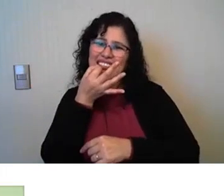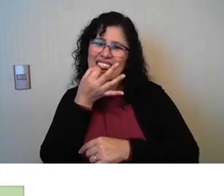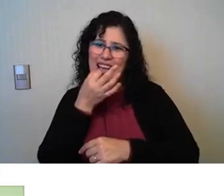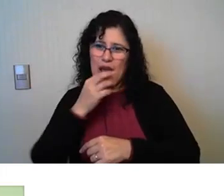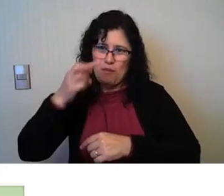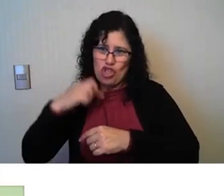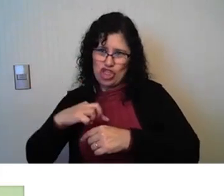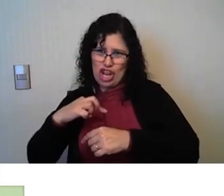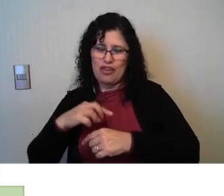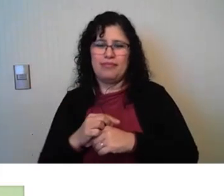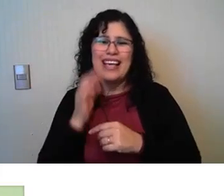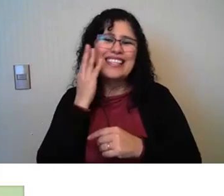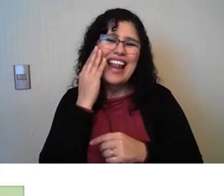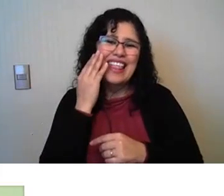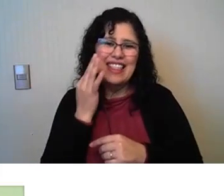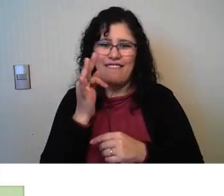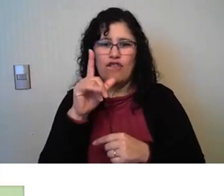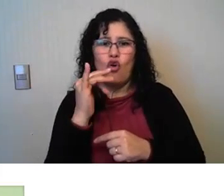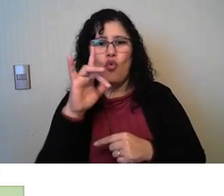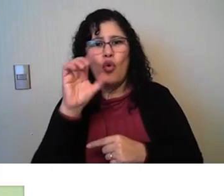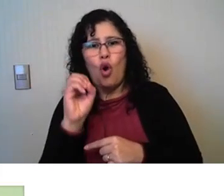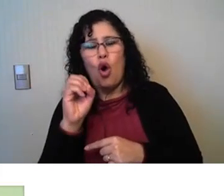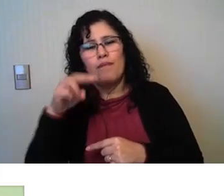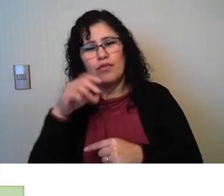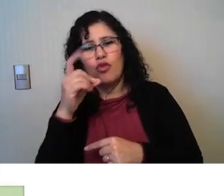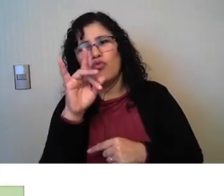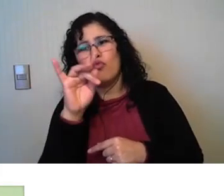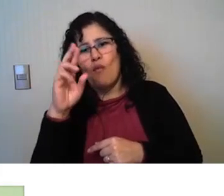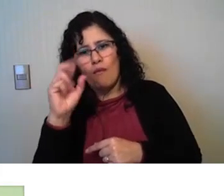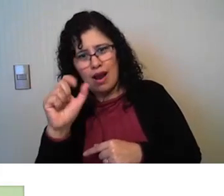celeste el lóbulo flóculo nodular.